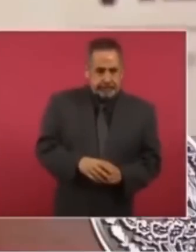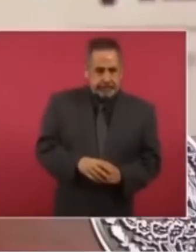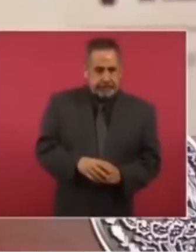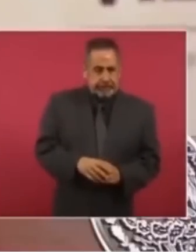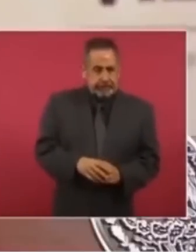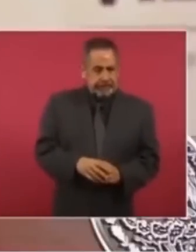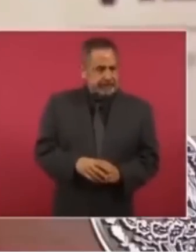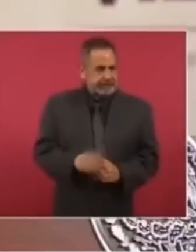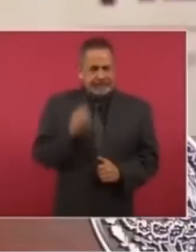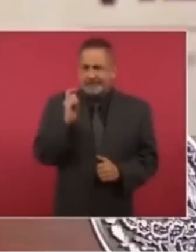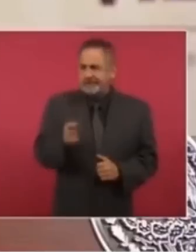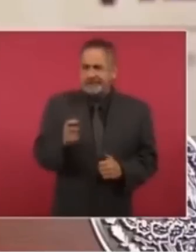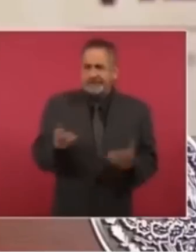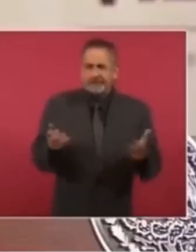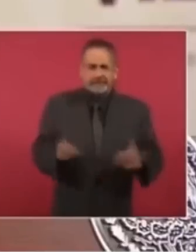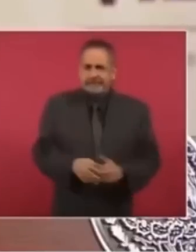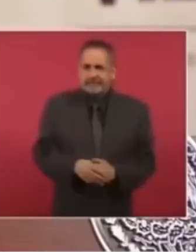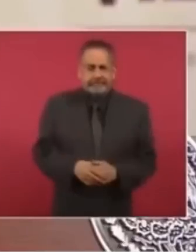¿qué es